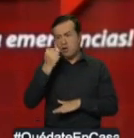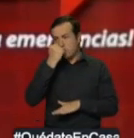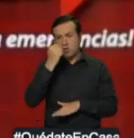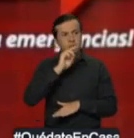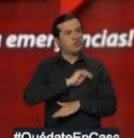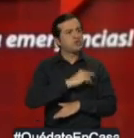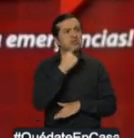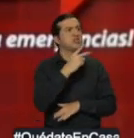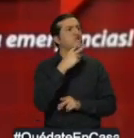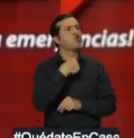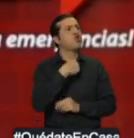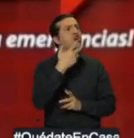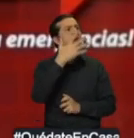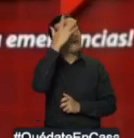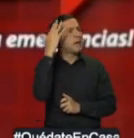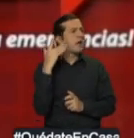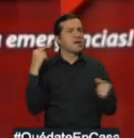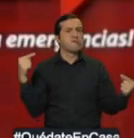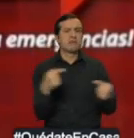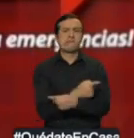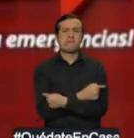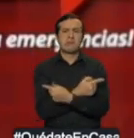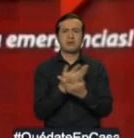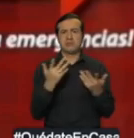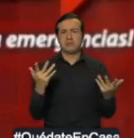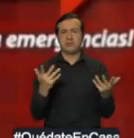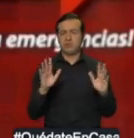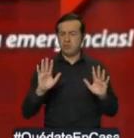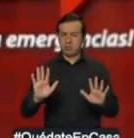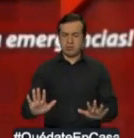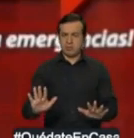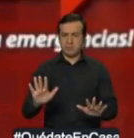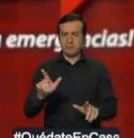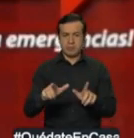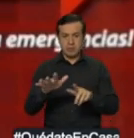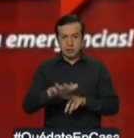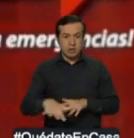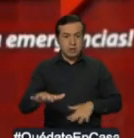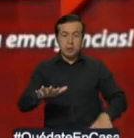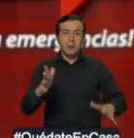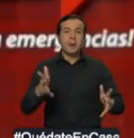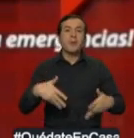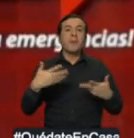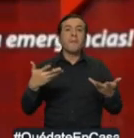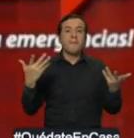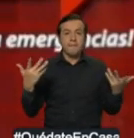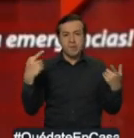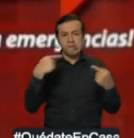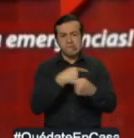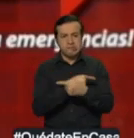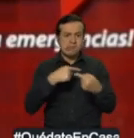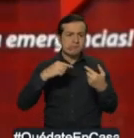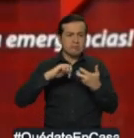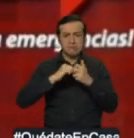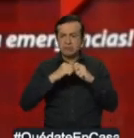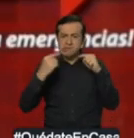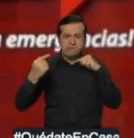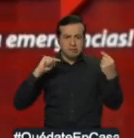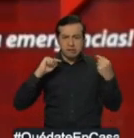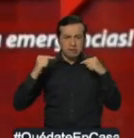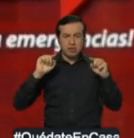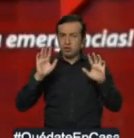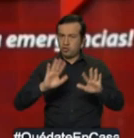municipio diga amarillo porque entonces cuál va a ser la instrucción para la población no podemos entrar en este momento en una lógica de